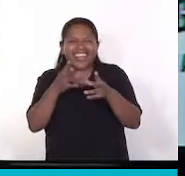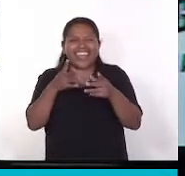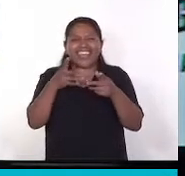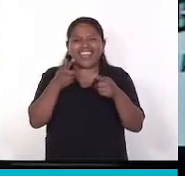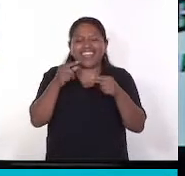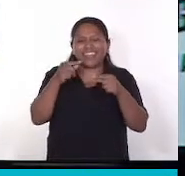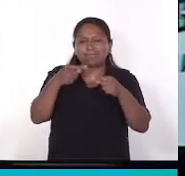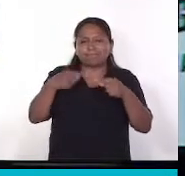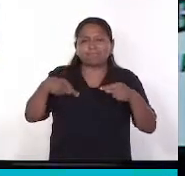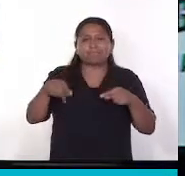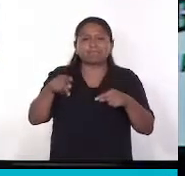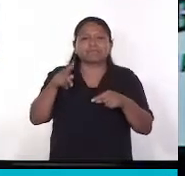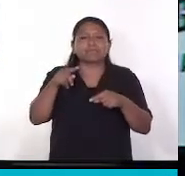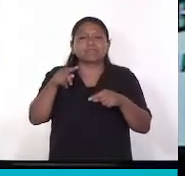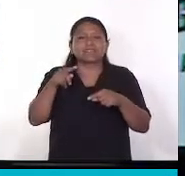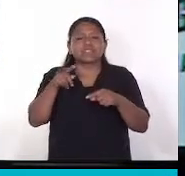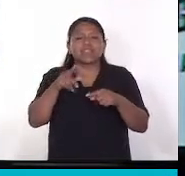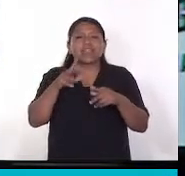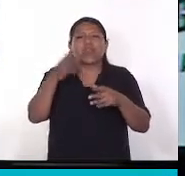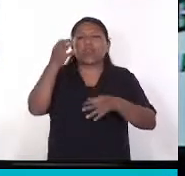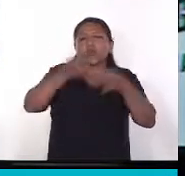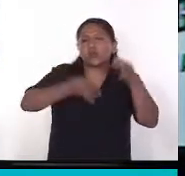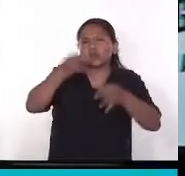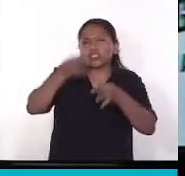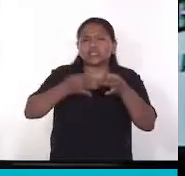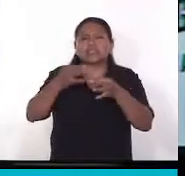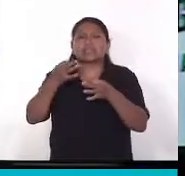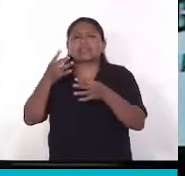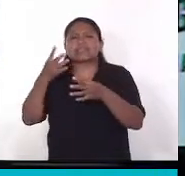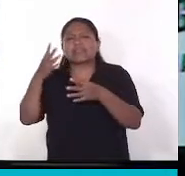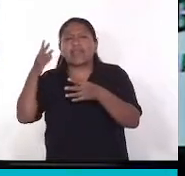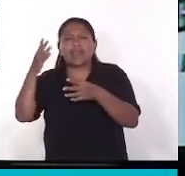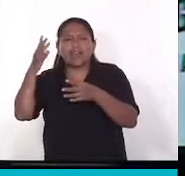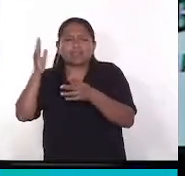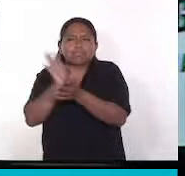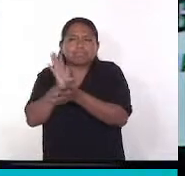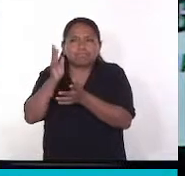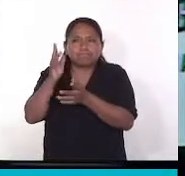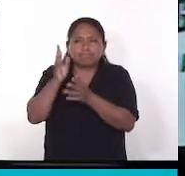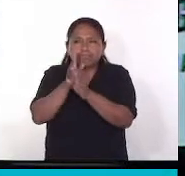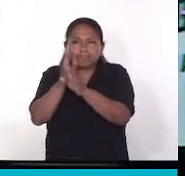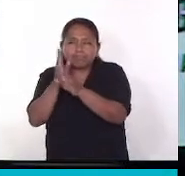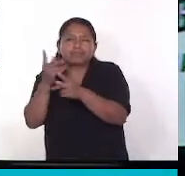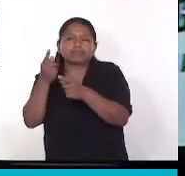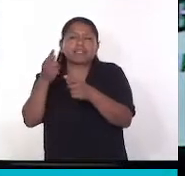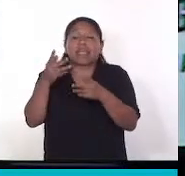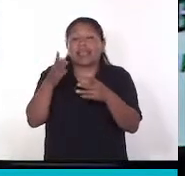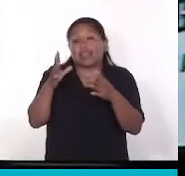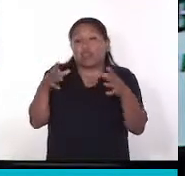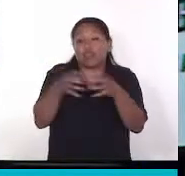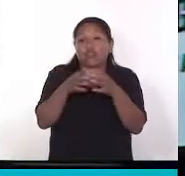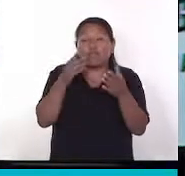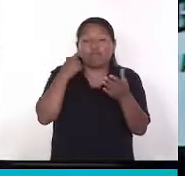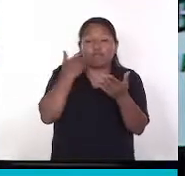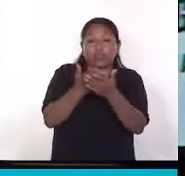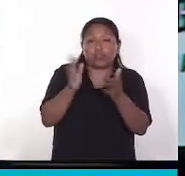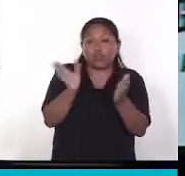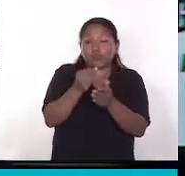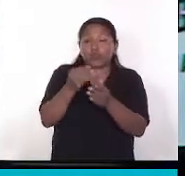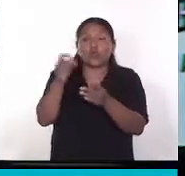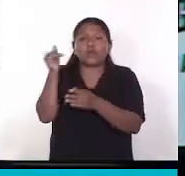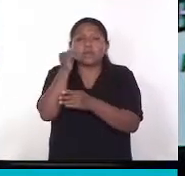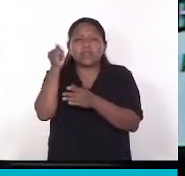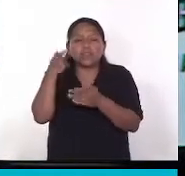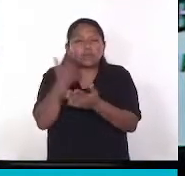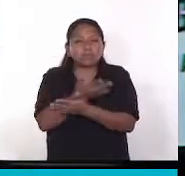gobernando el país, que tienen su guerra en la justicia, su guerra en los servicios de inteligencia, el Frente de Todos y Juntos, dio a conocer un video